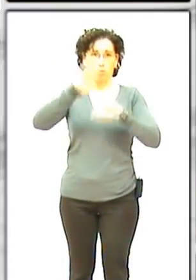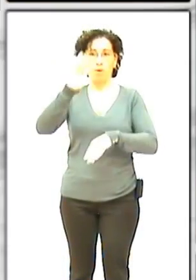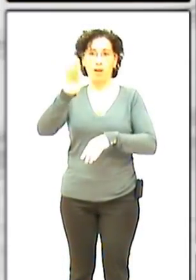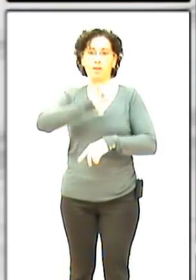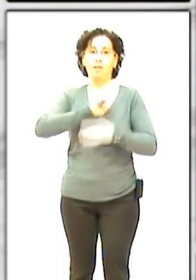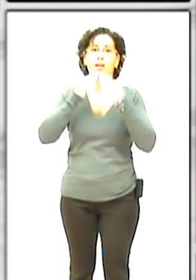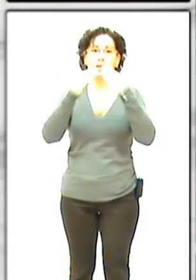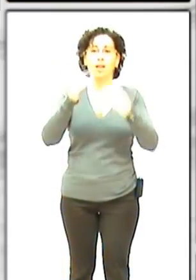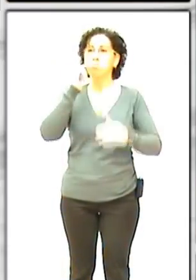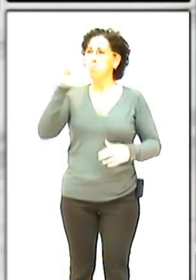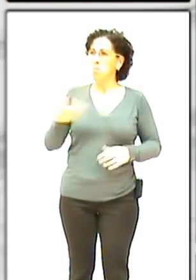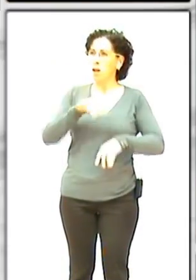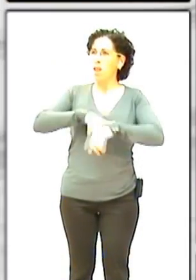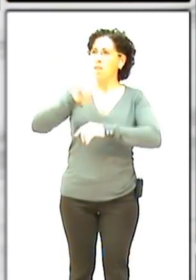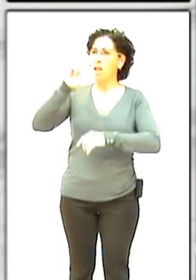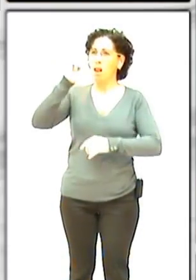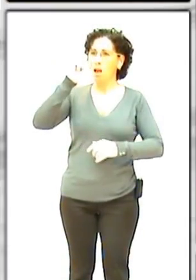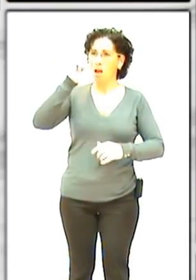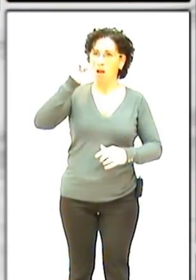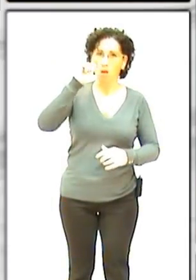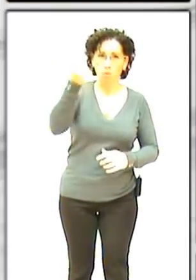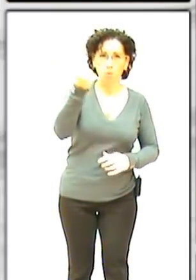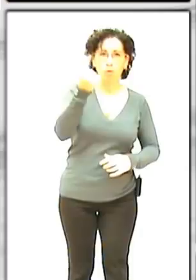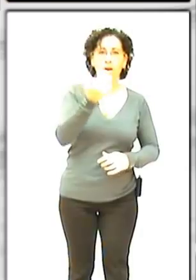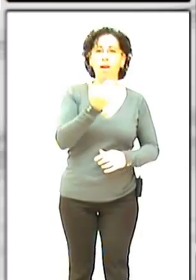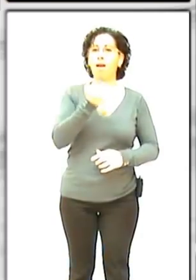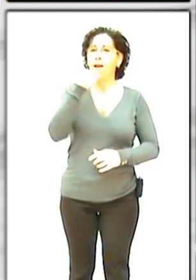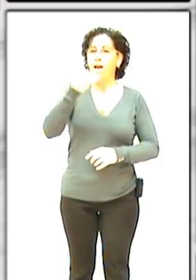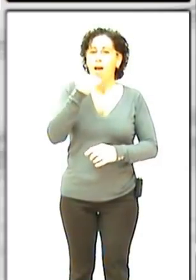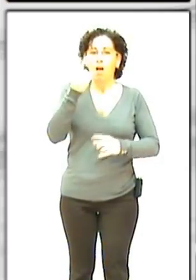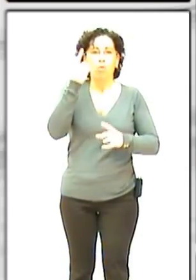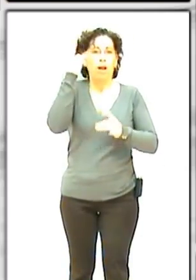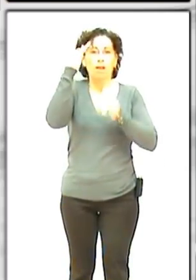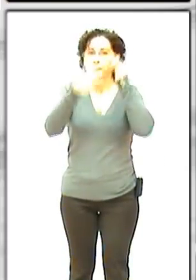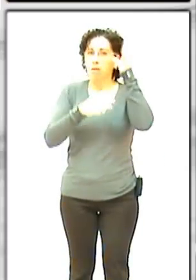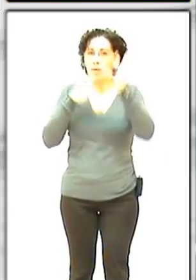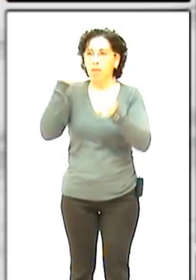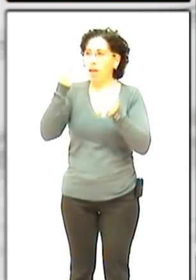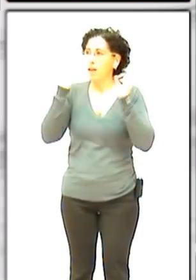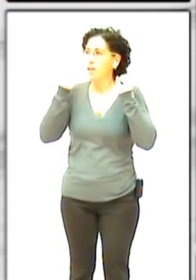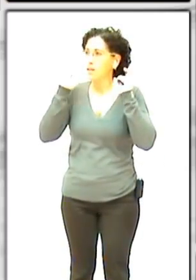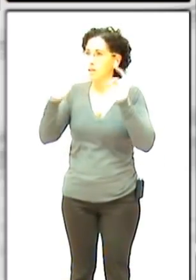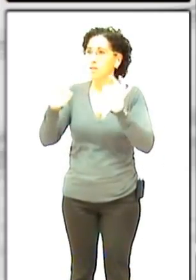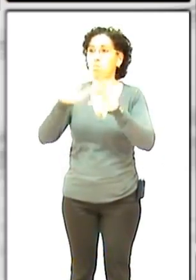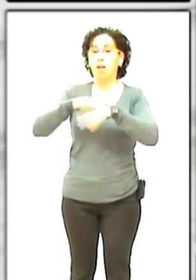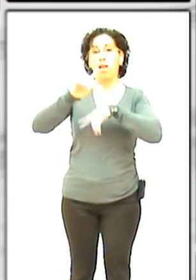me parece que a la 1 tenemos alguna actividad prevista y para